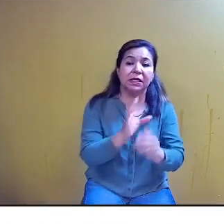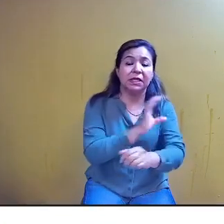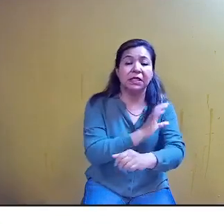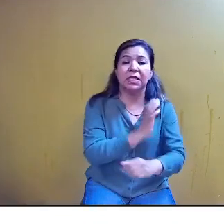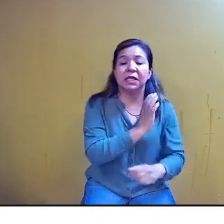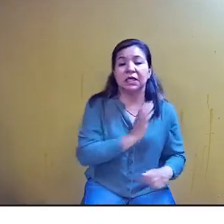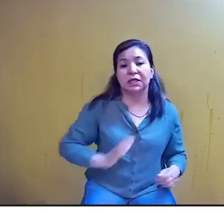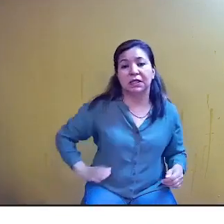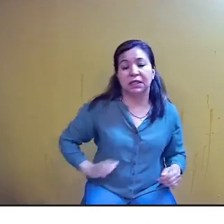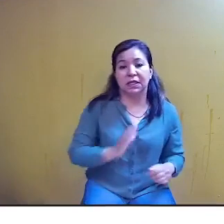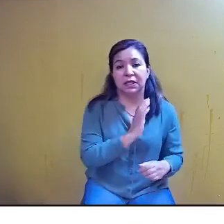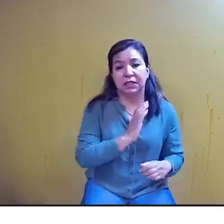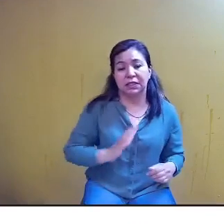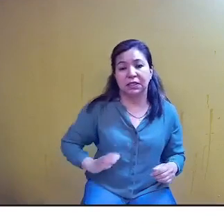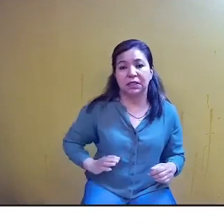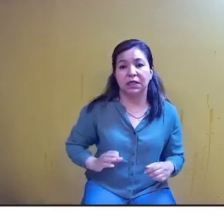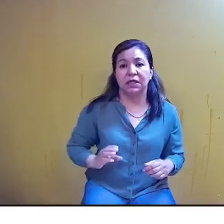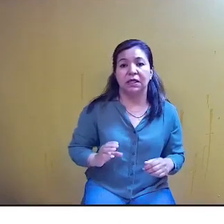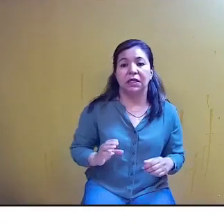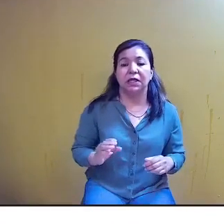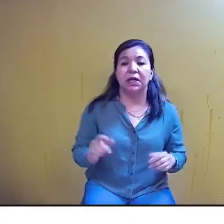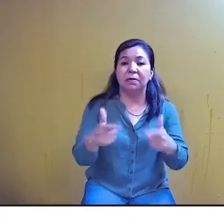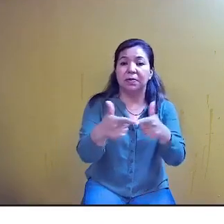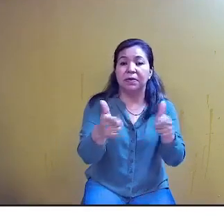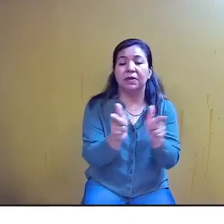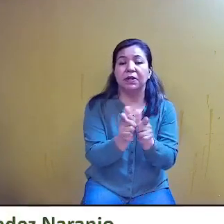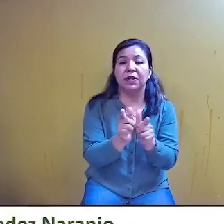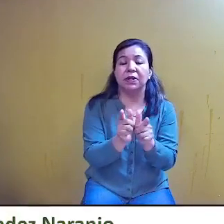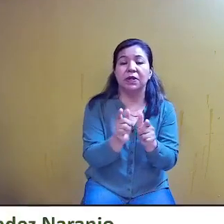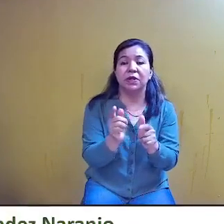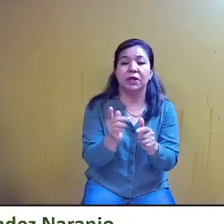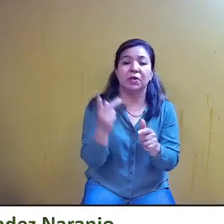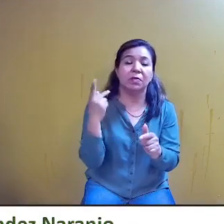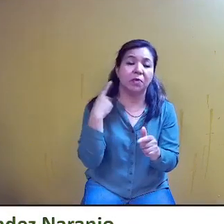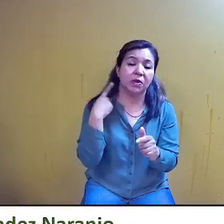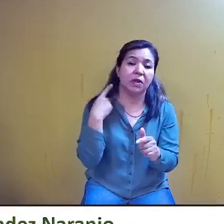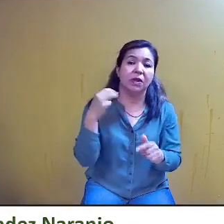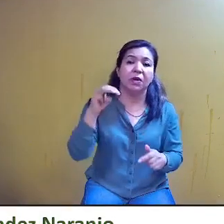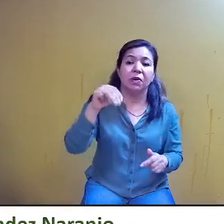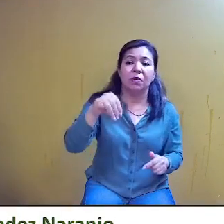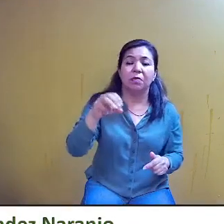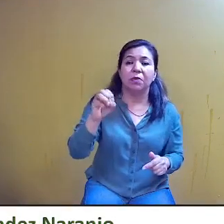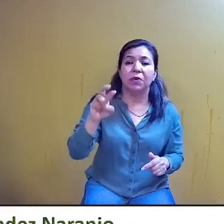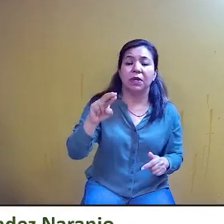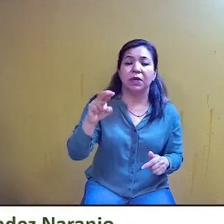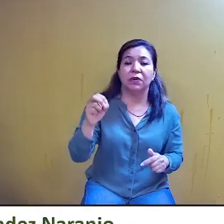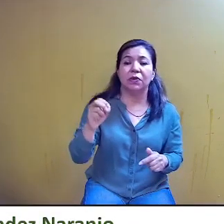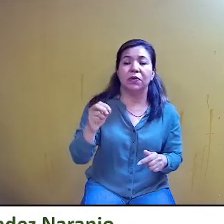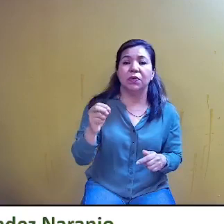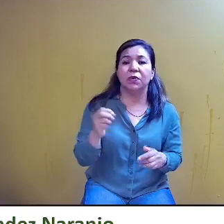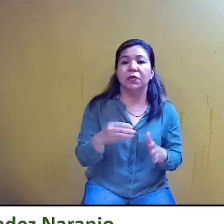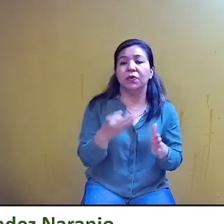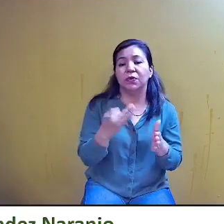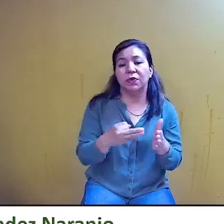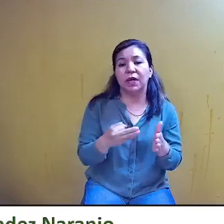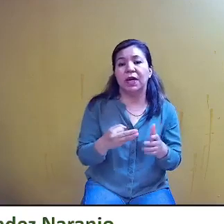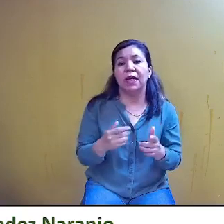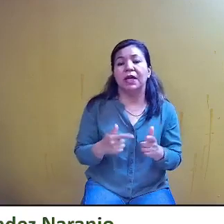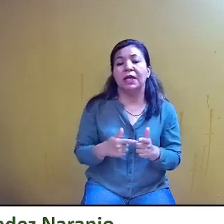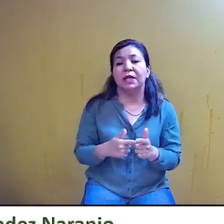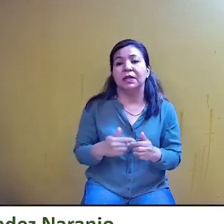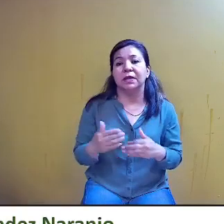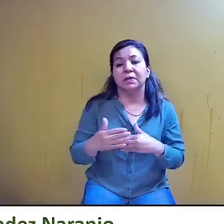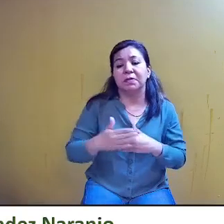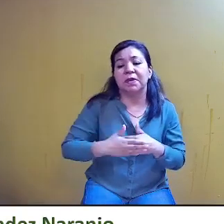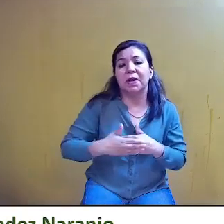presuntos actos anticipados de precampaña, promoción personal indebida y faltas en materia administrativa electoral que vulneran